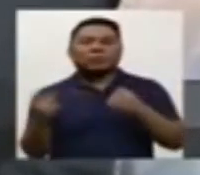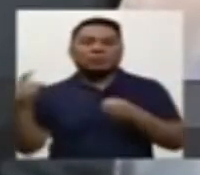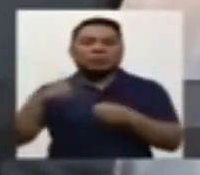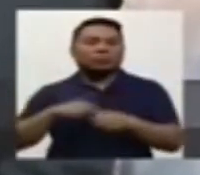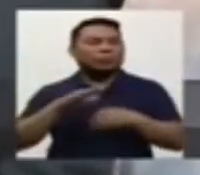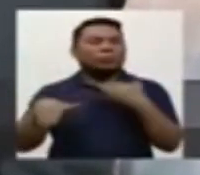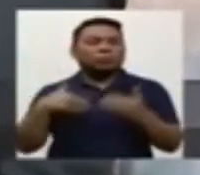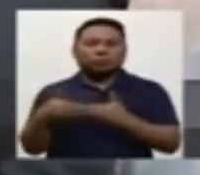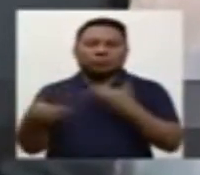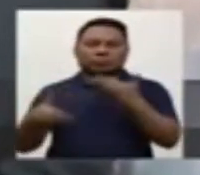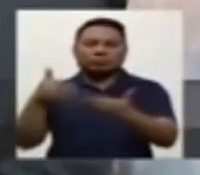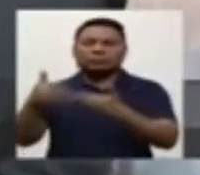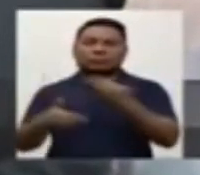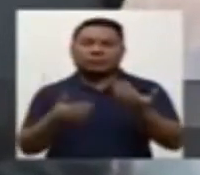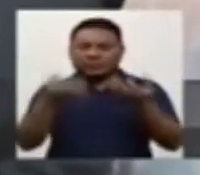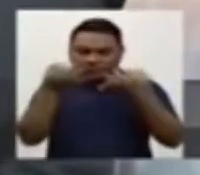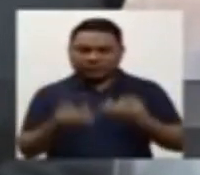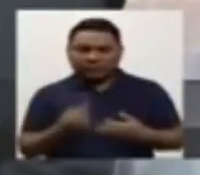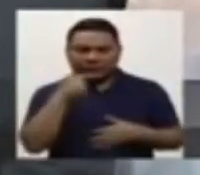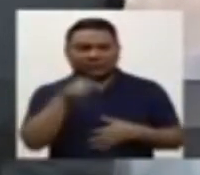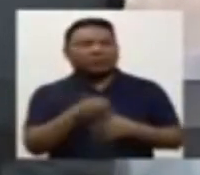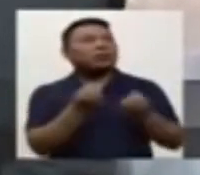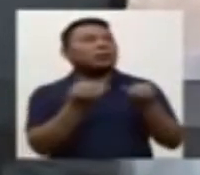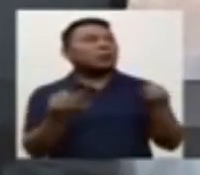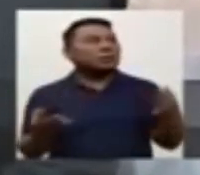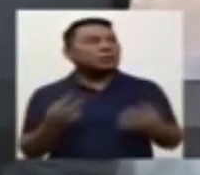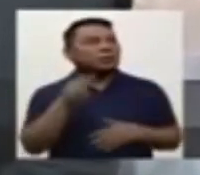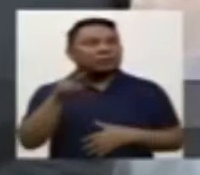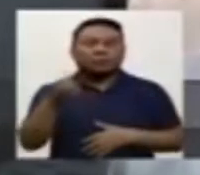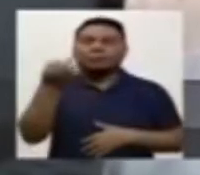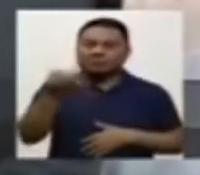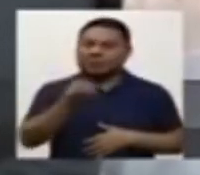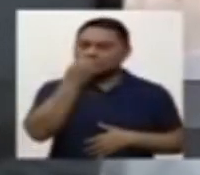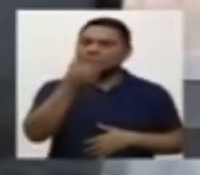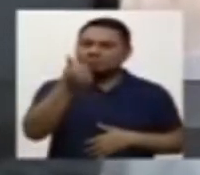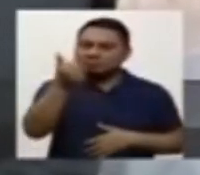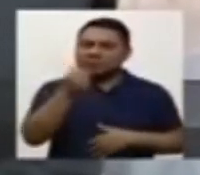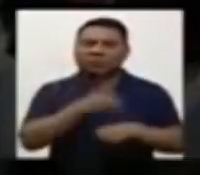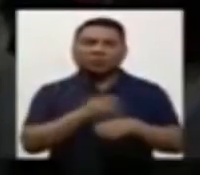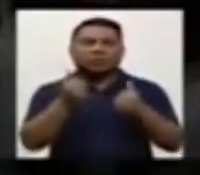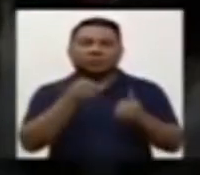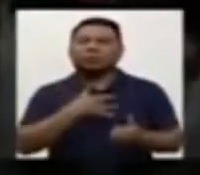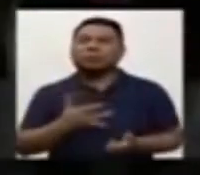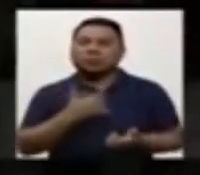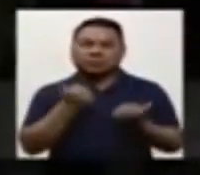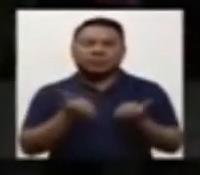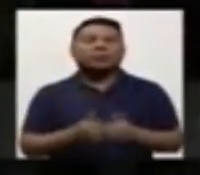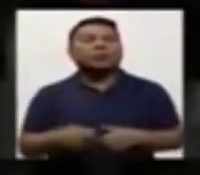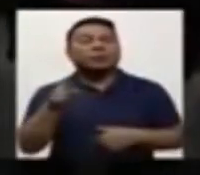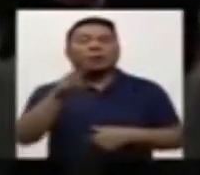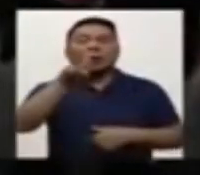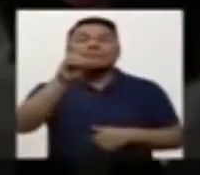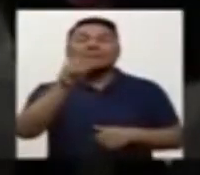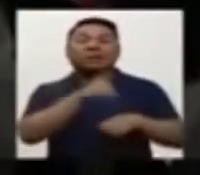proceso. Realmente este es algo que te hace a uno realmente sentir muy bien. Unos 20